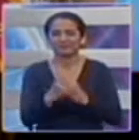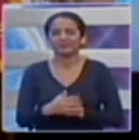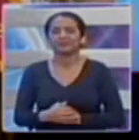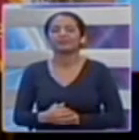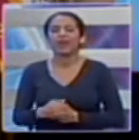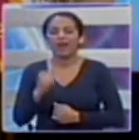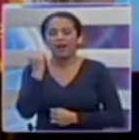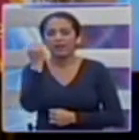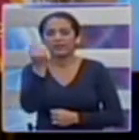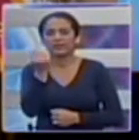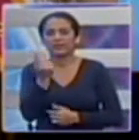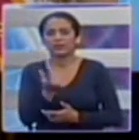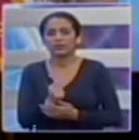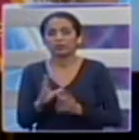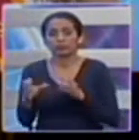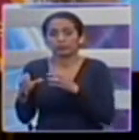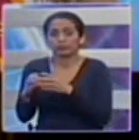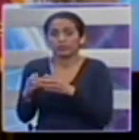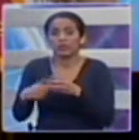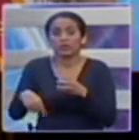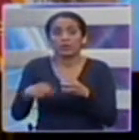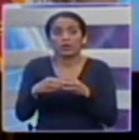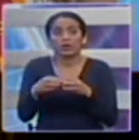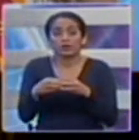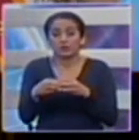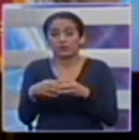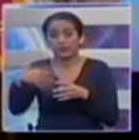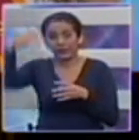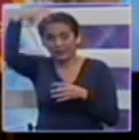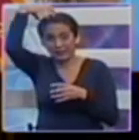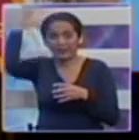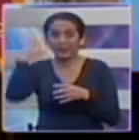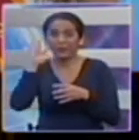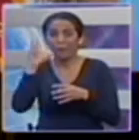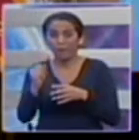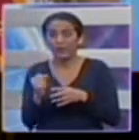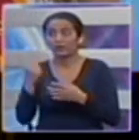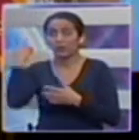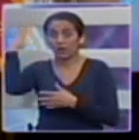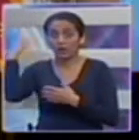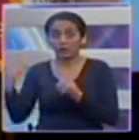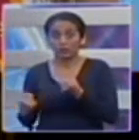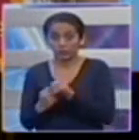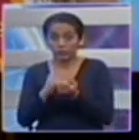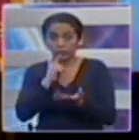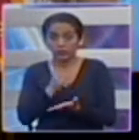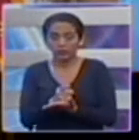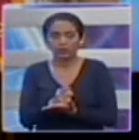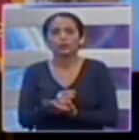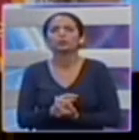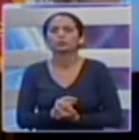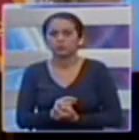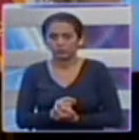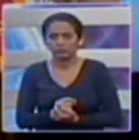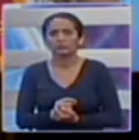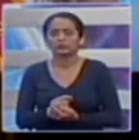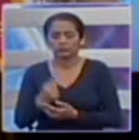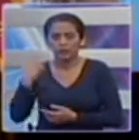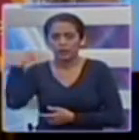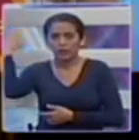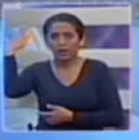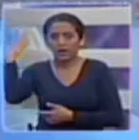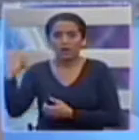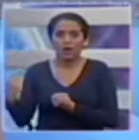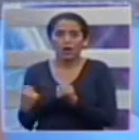compromiso de parte de la Fundación Reinas de Cuenca, del alcalde de Cuenca, para apoyar estas iniciativas. Sí, completamente. La alcaldía, Acción Social